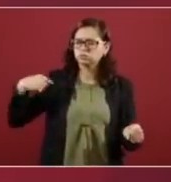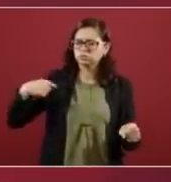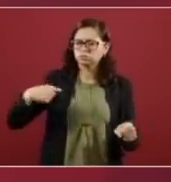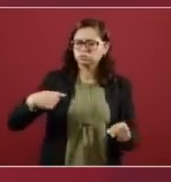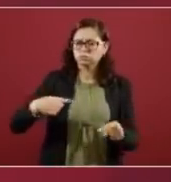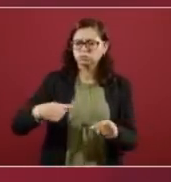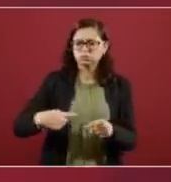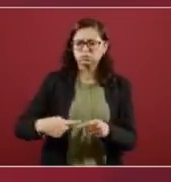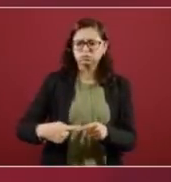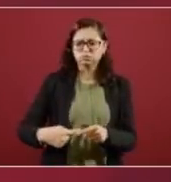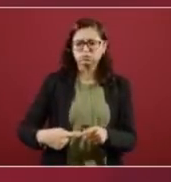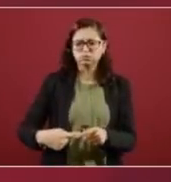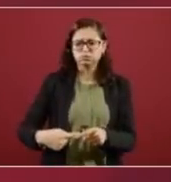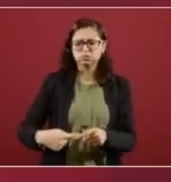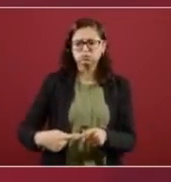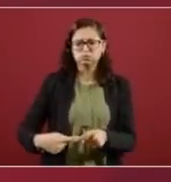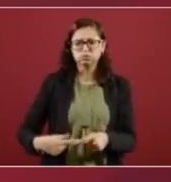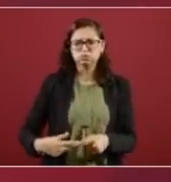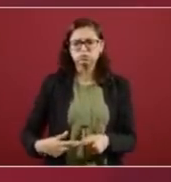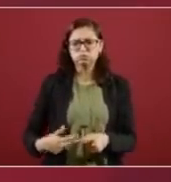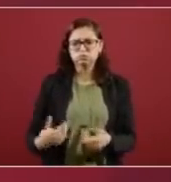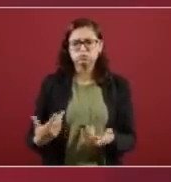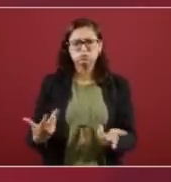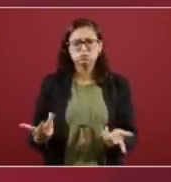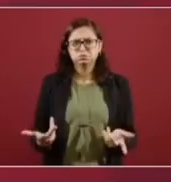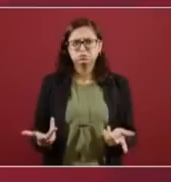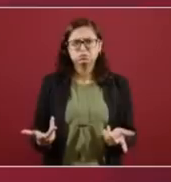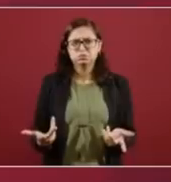no ha habido este